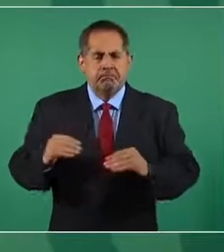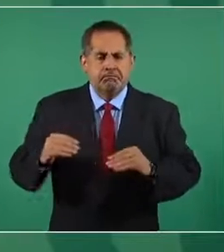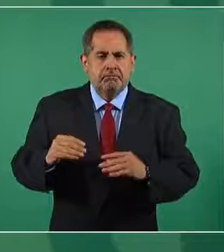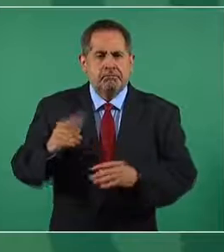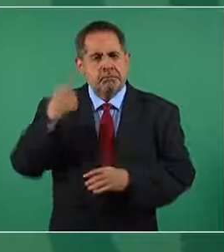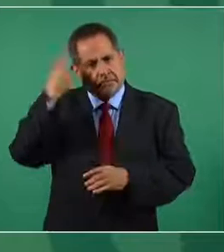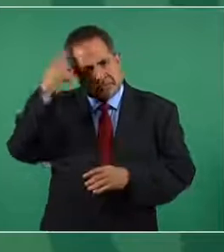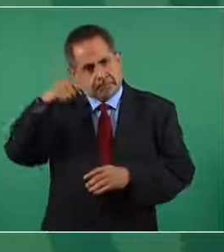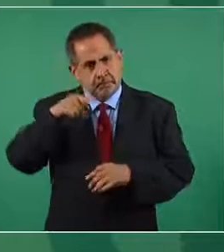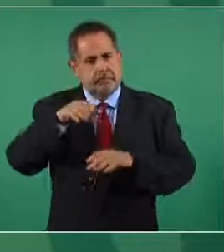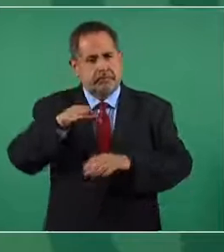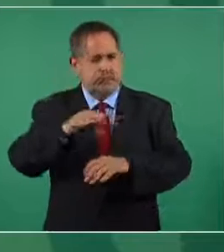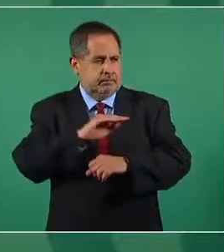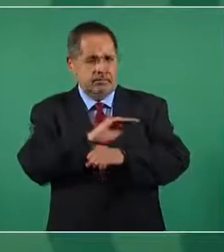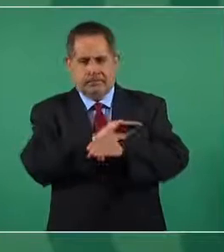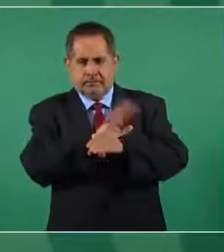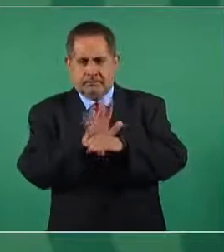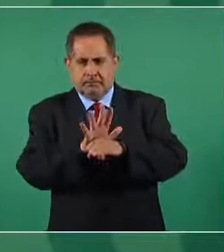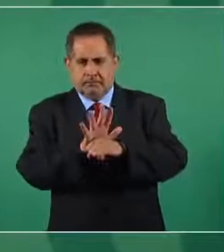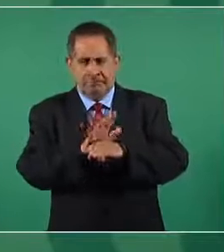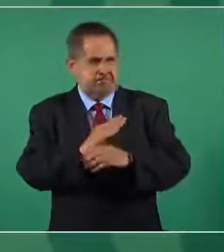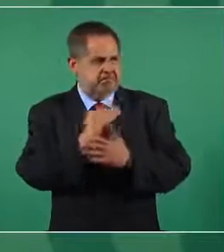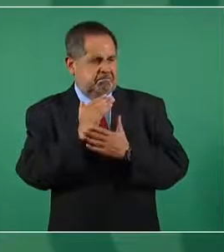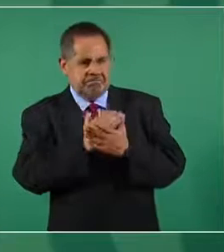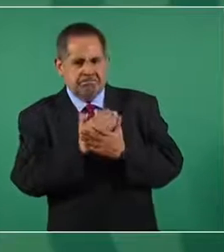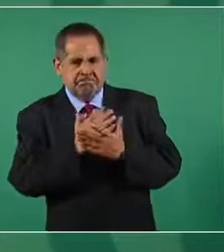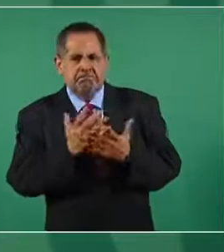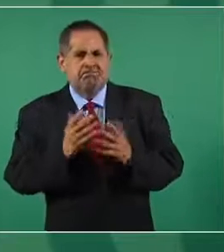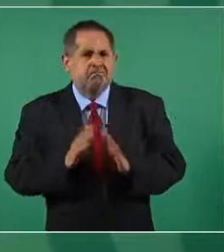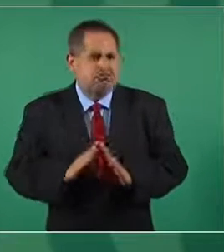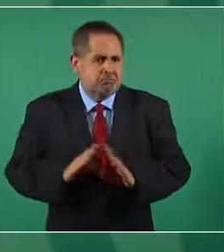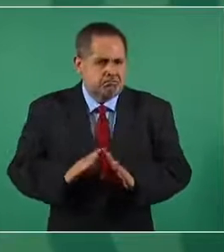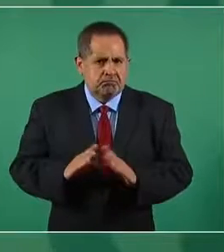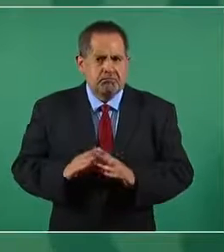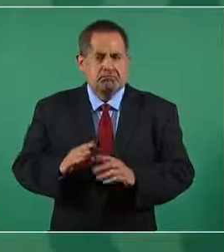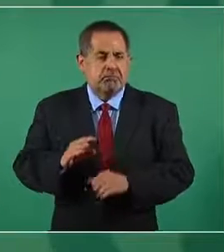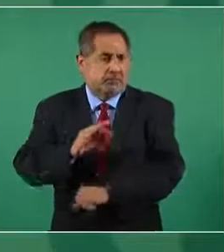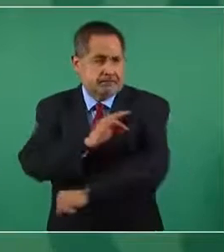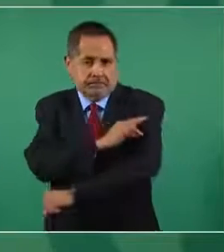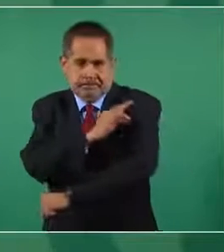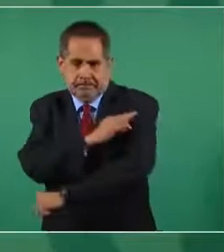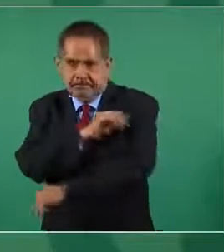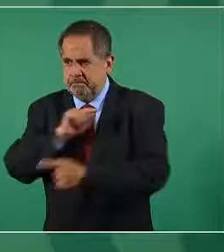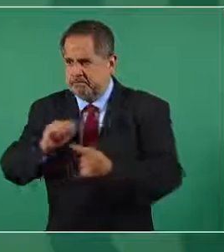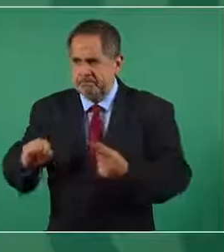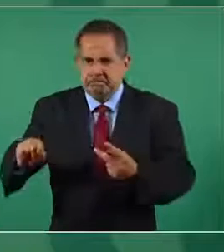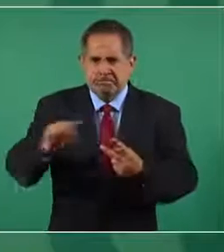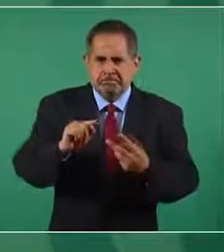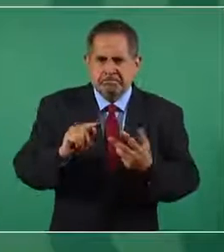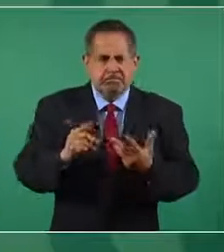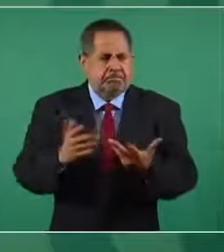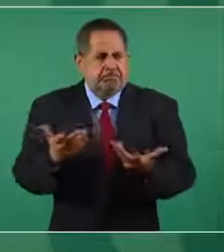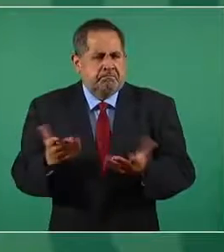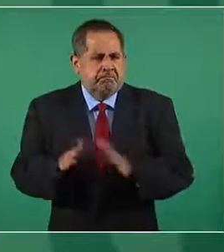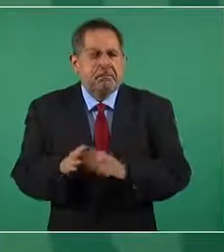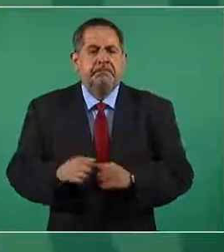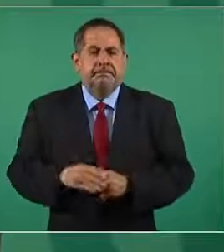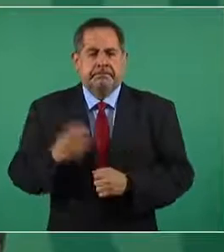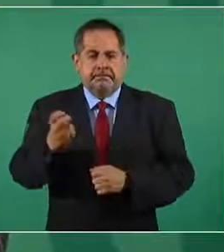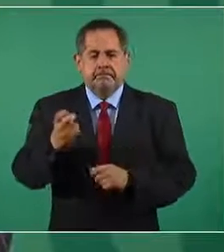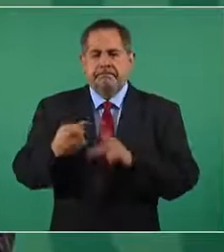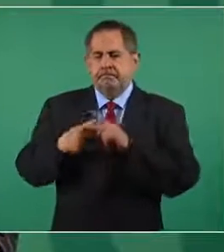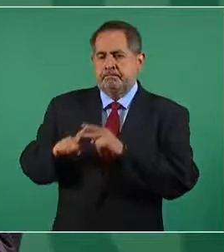enfrentar la pandemia y todo el plan de vacunación. Vamos a